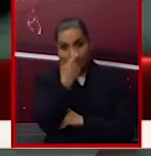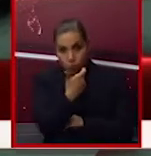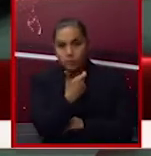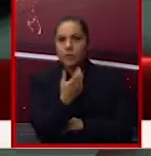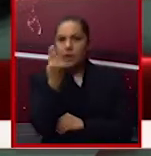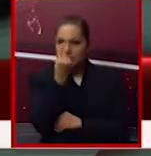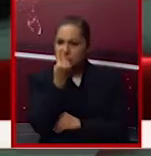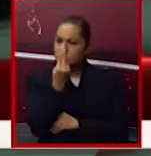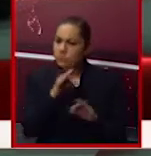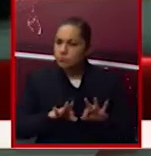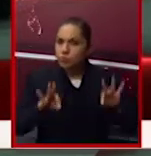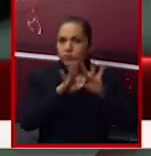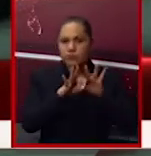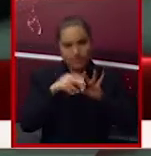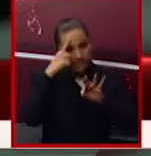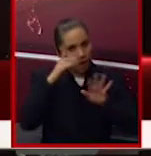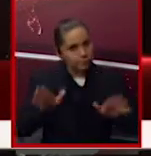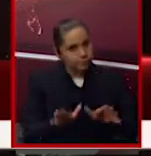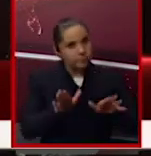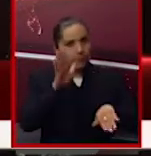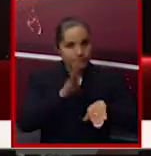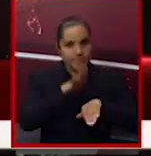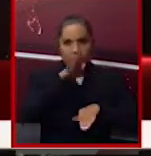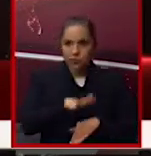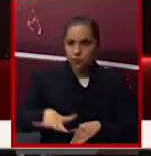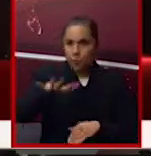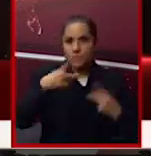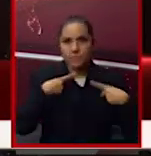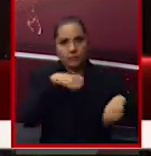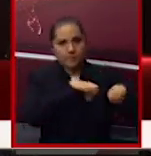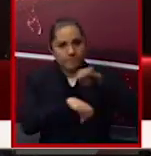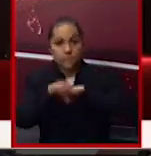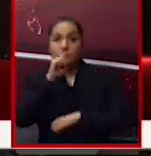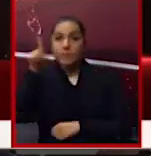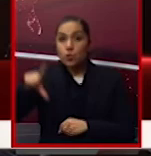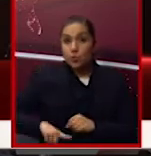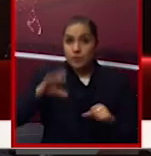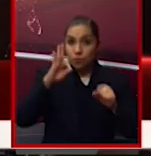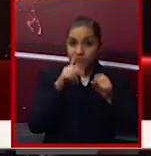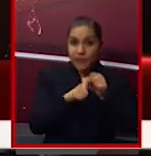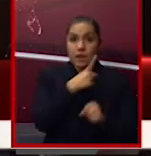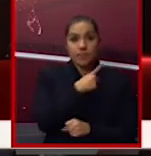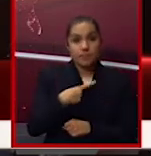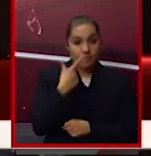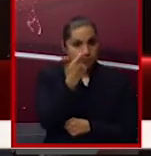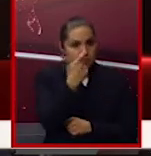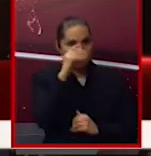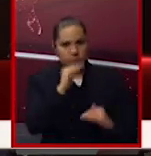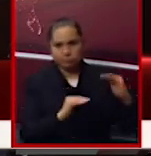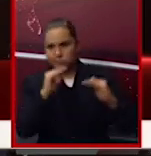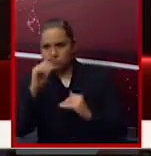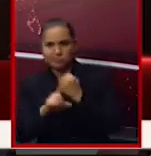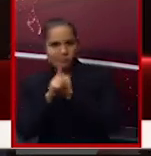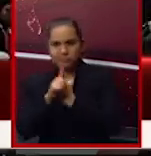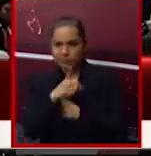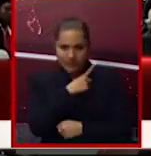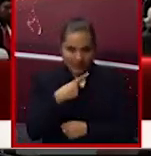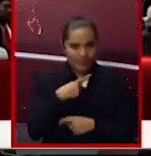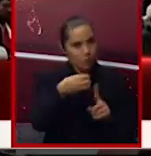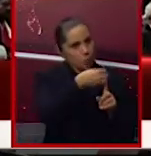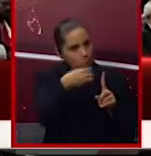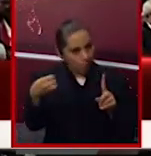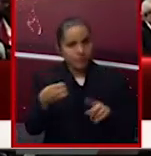al emprendimiento y que el gobierno federal ponga orden en las finanzas. Expresó el legislador la necesidad de avalar un marco regulatorio